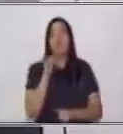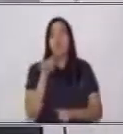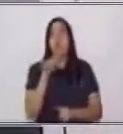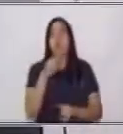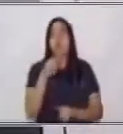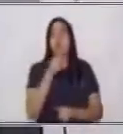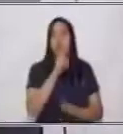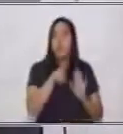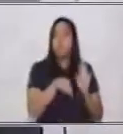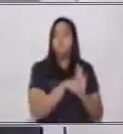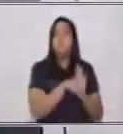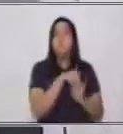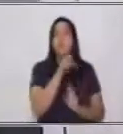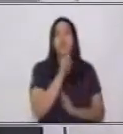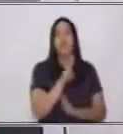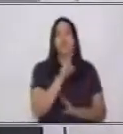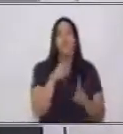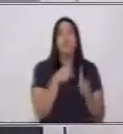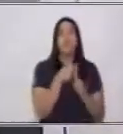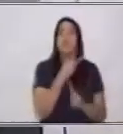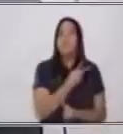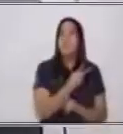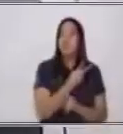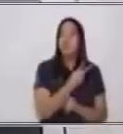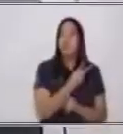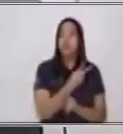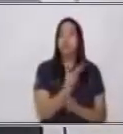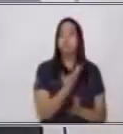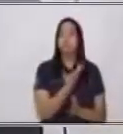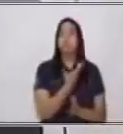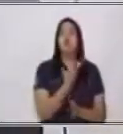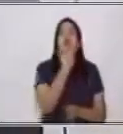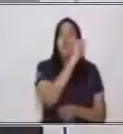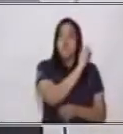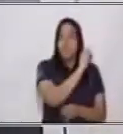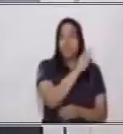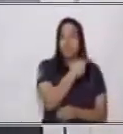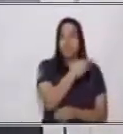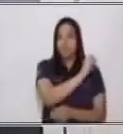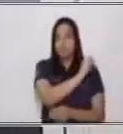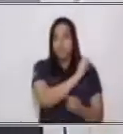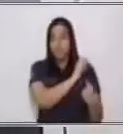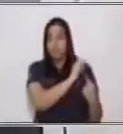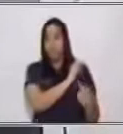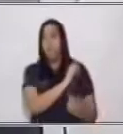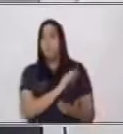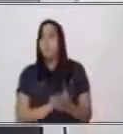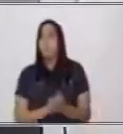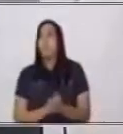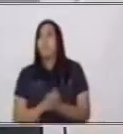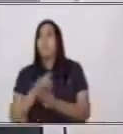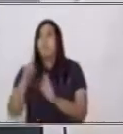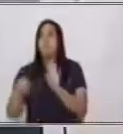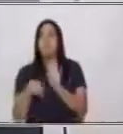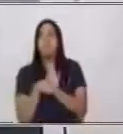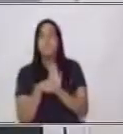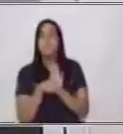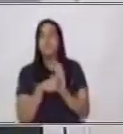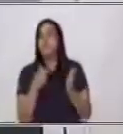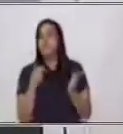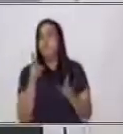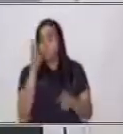que ustedes lo vean bien, así, ¿verdad? En contra de las manecillas del reloj, formando ceros. Vamos a formar los 2 ceros que están